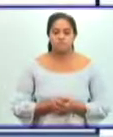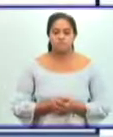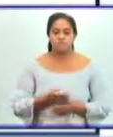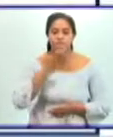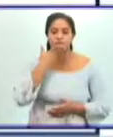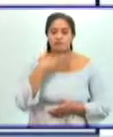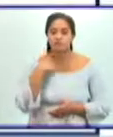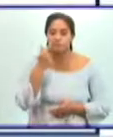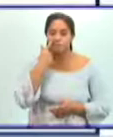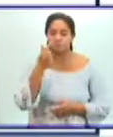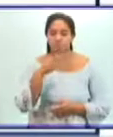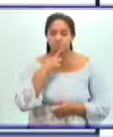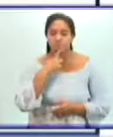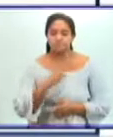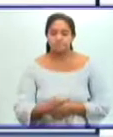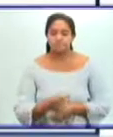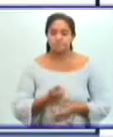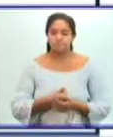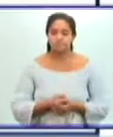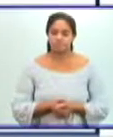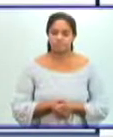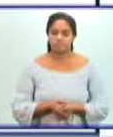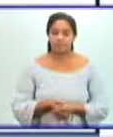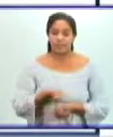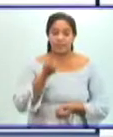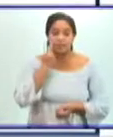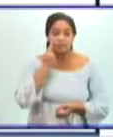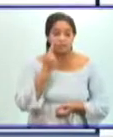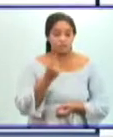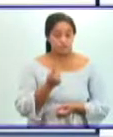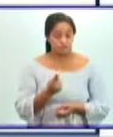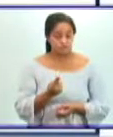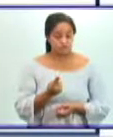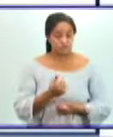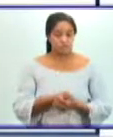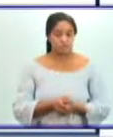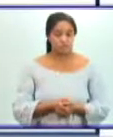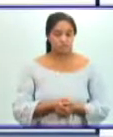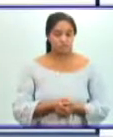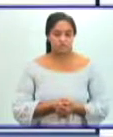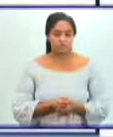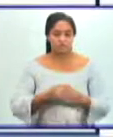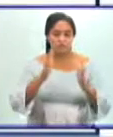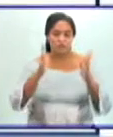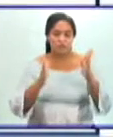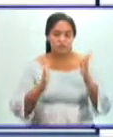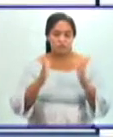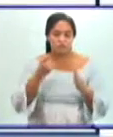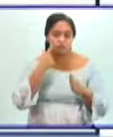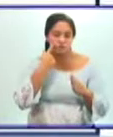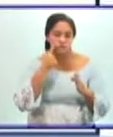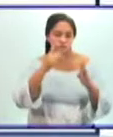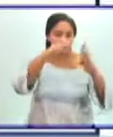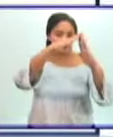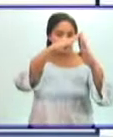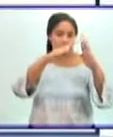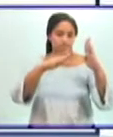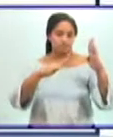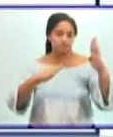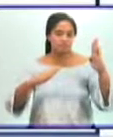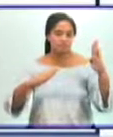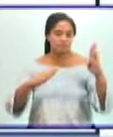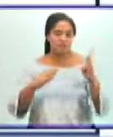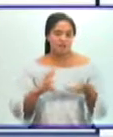la vas a resolver? Tienes que observar las posiciones que están presentes. Estamos